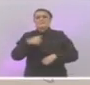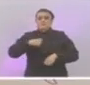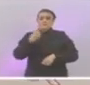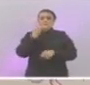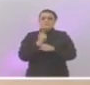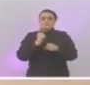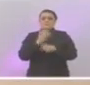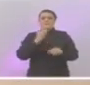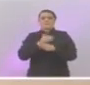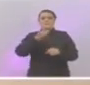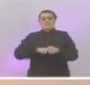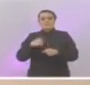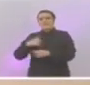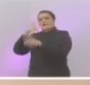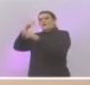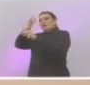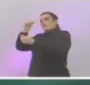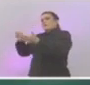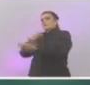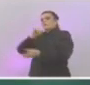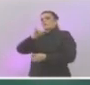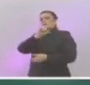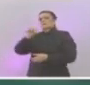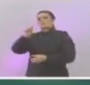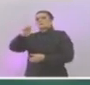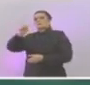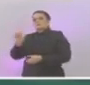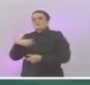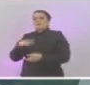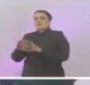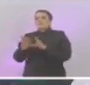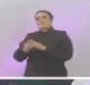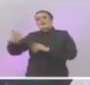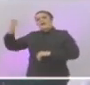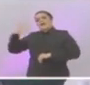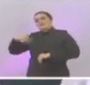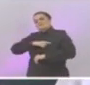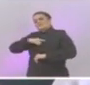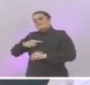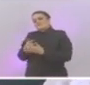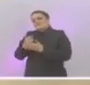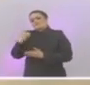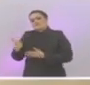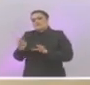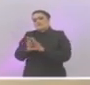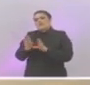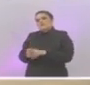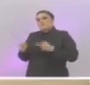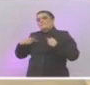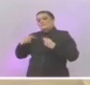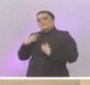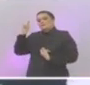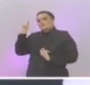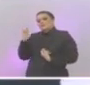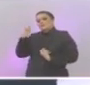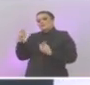el primer estado en firmar un convenio con el ISSSTE para disminuir los pasivos financieros de las aportaciones para las